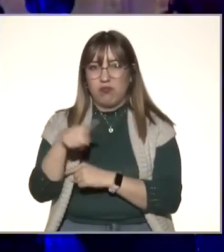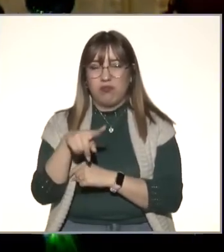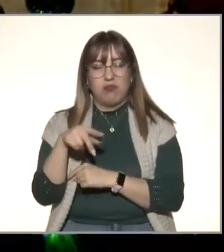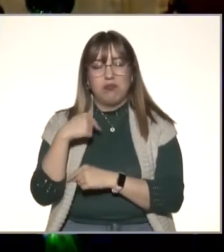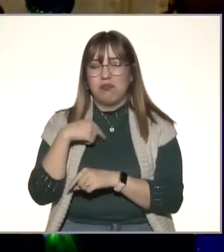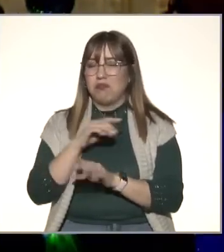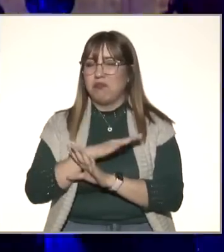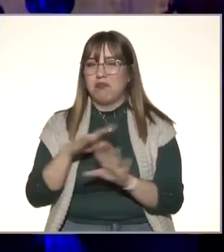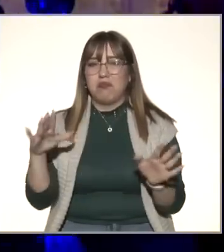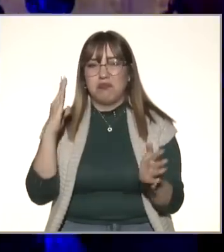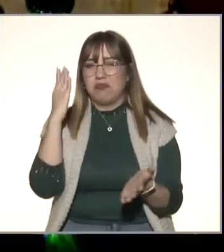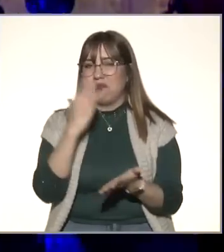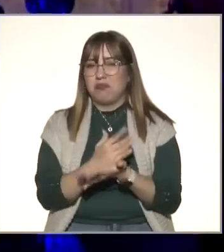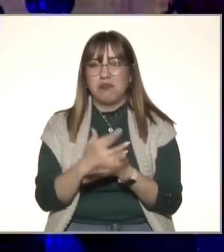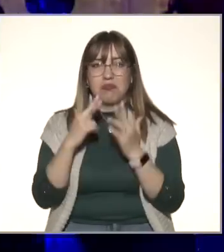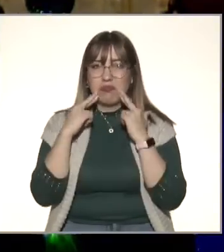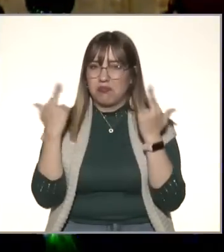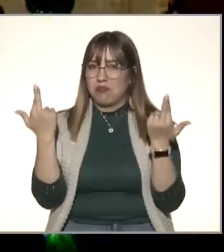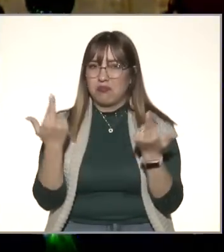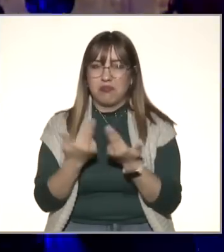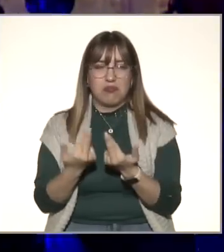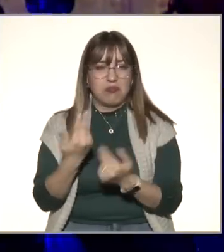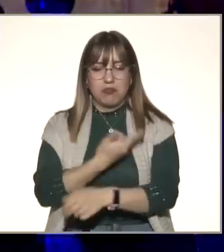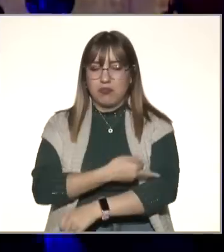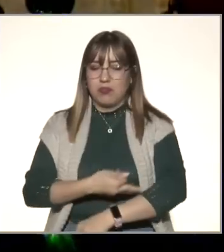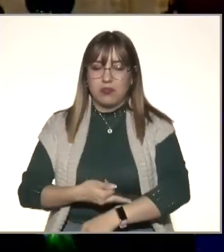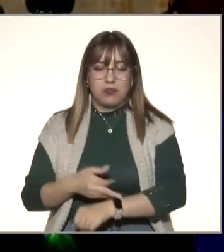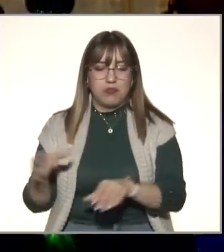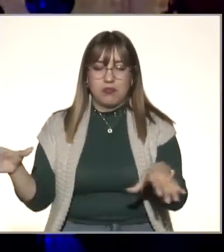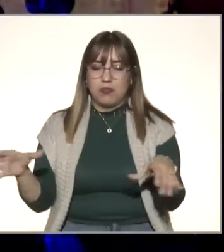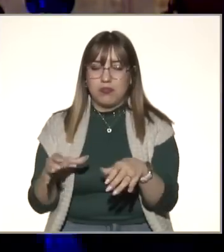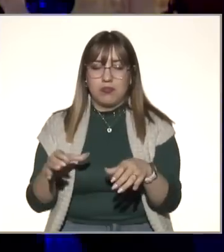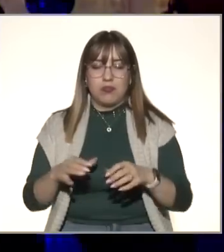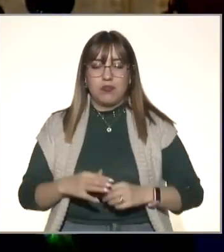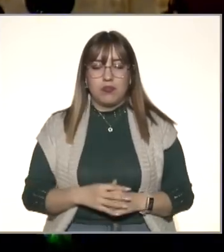reúno con mis familiares,